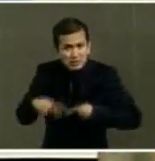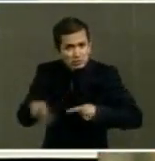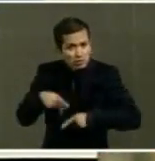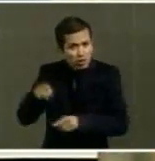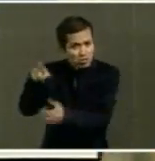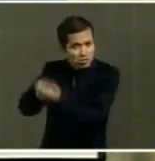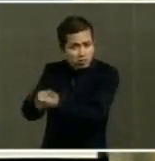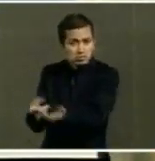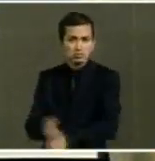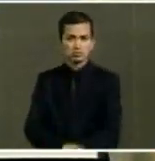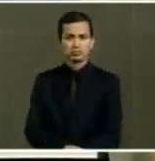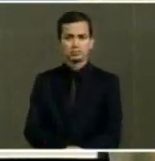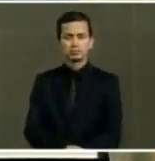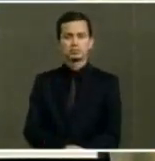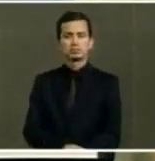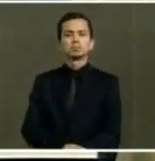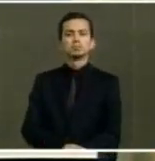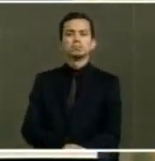Señoras y señores,